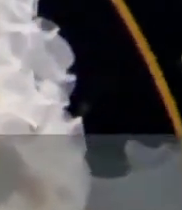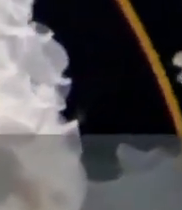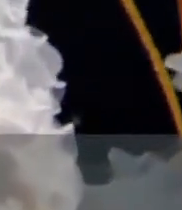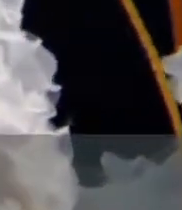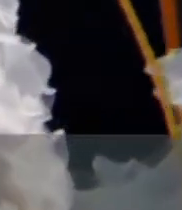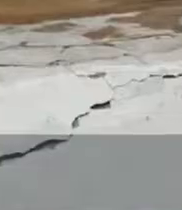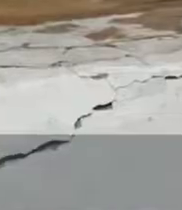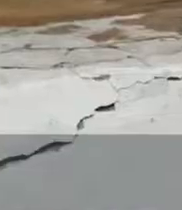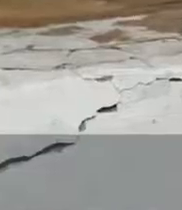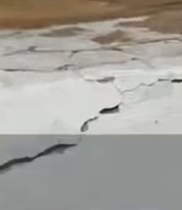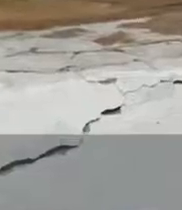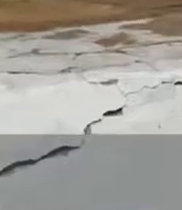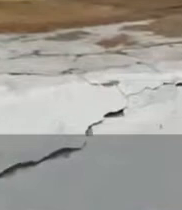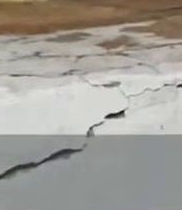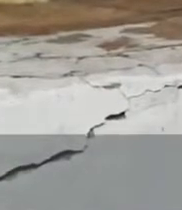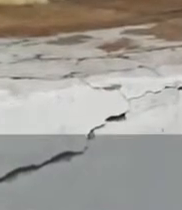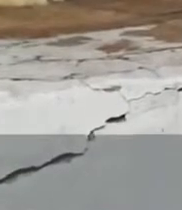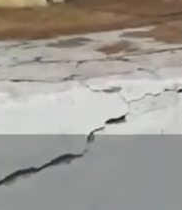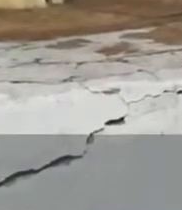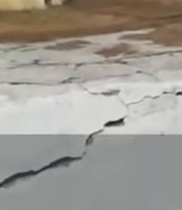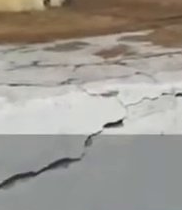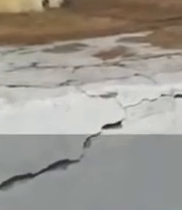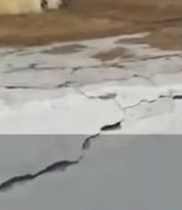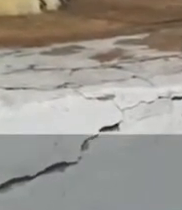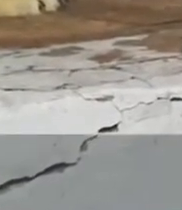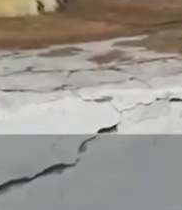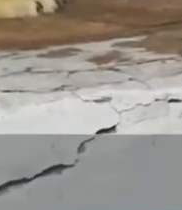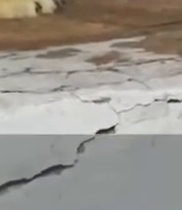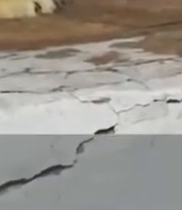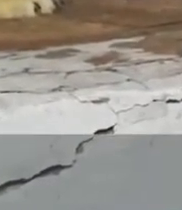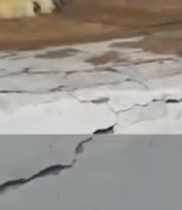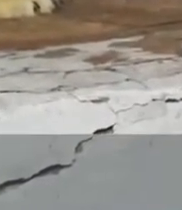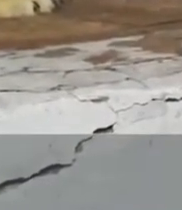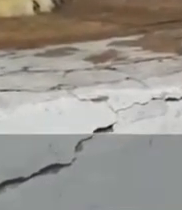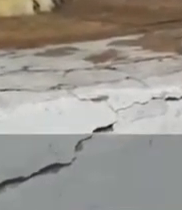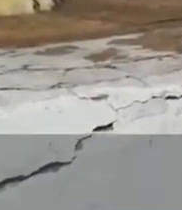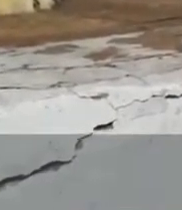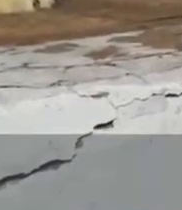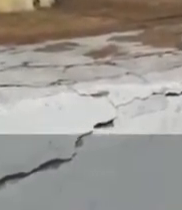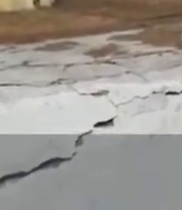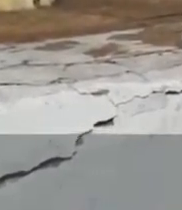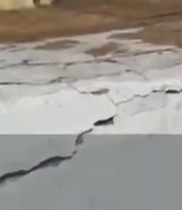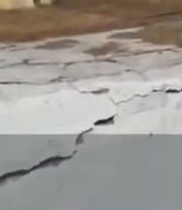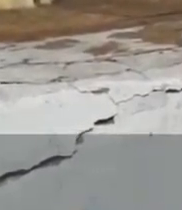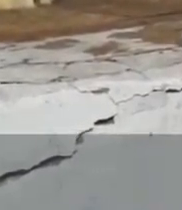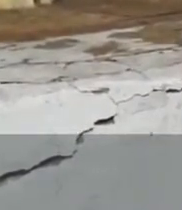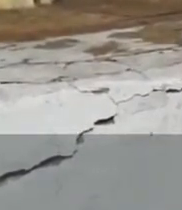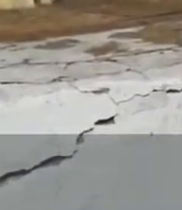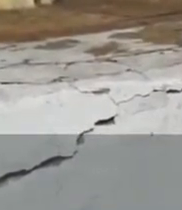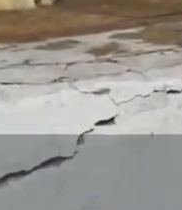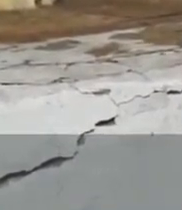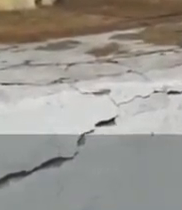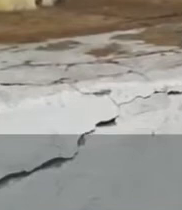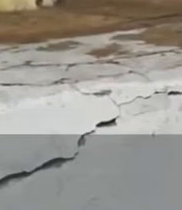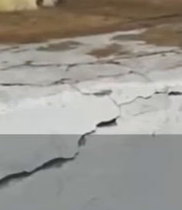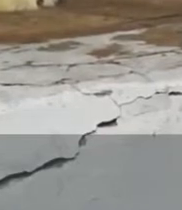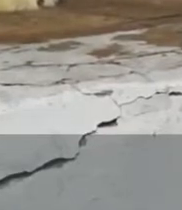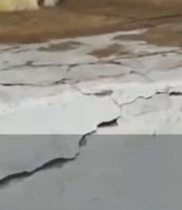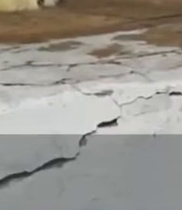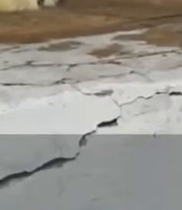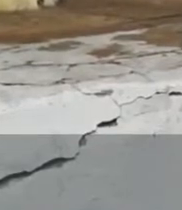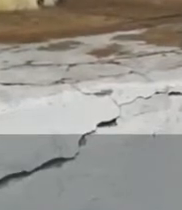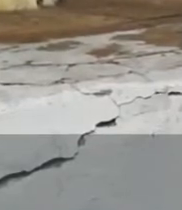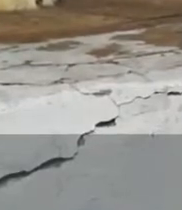el tremendo éxito del Protocolo de Montreal, en términos de un tratado global, es un caso en el que todos nos unimos, firmamos